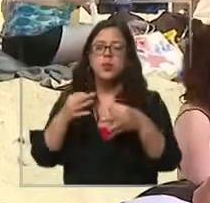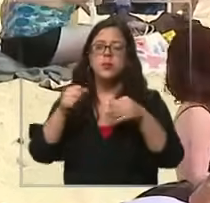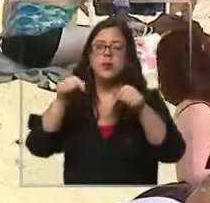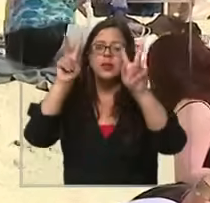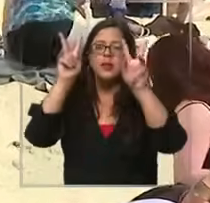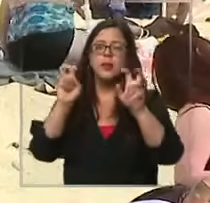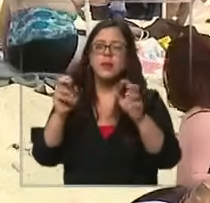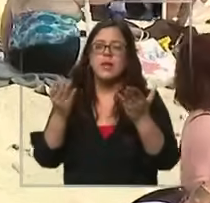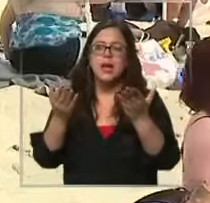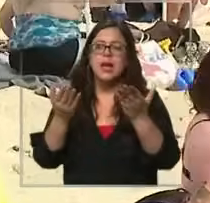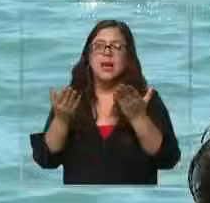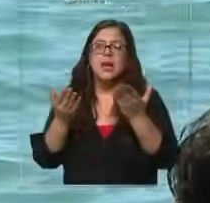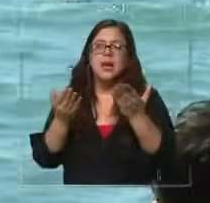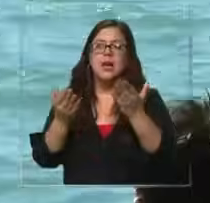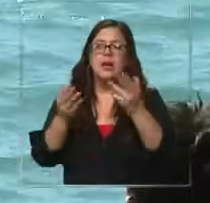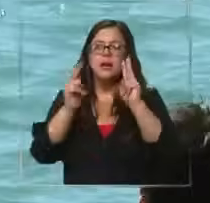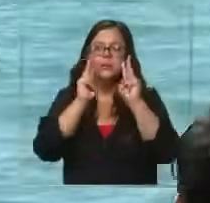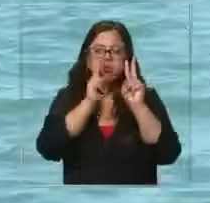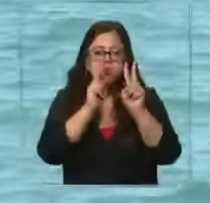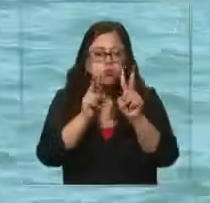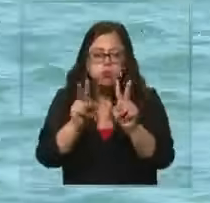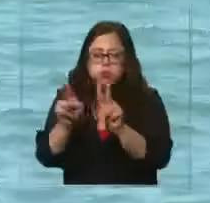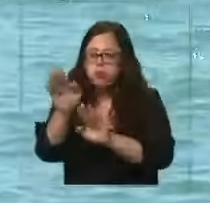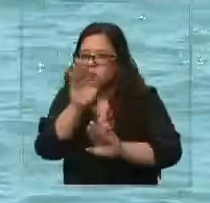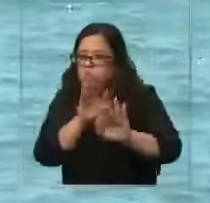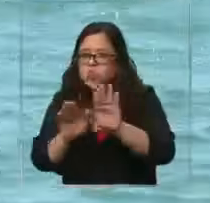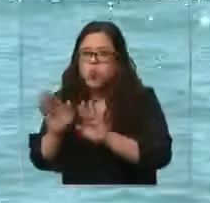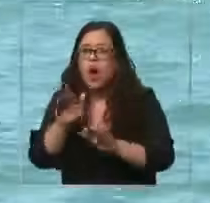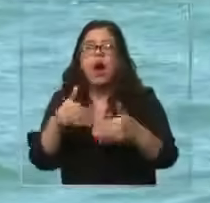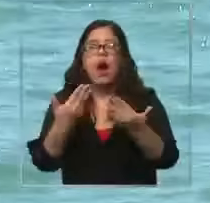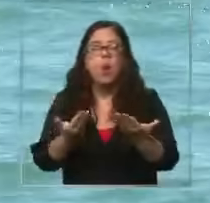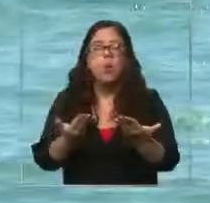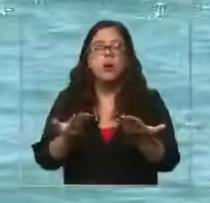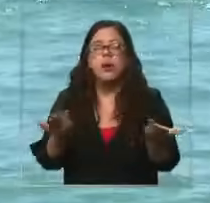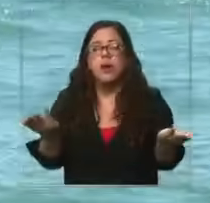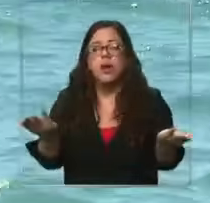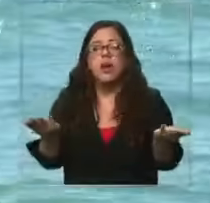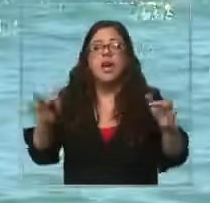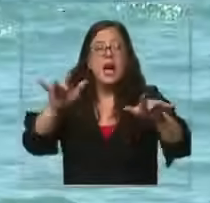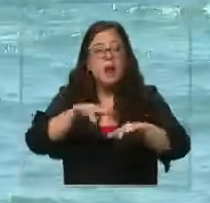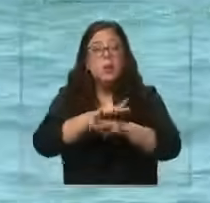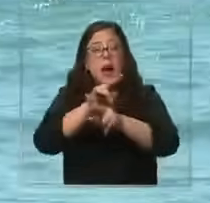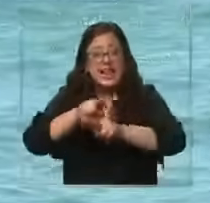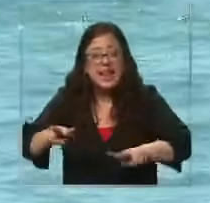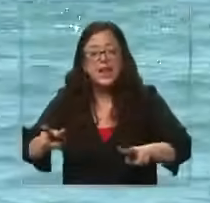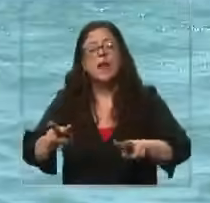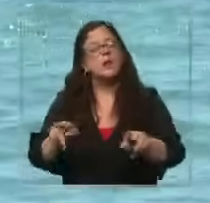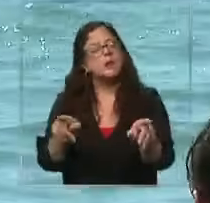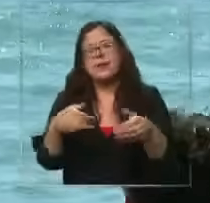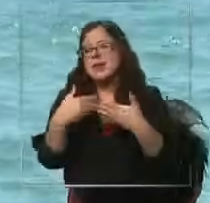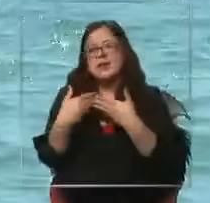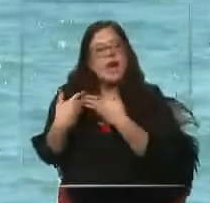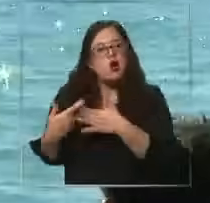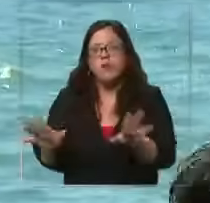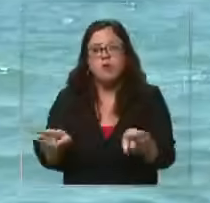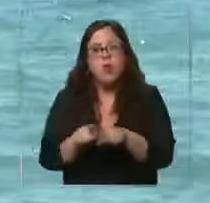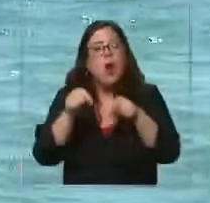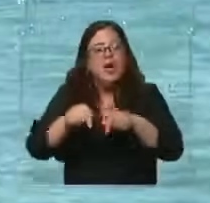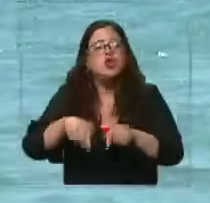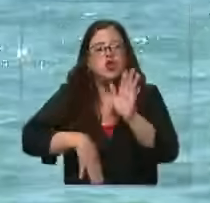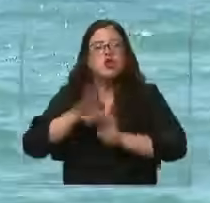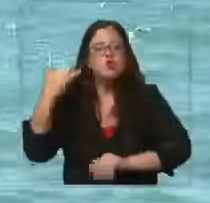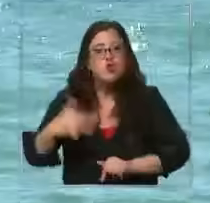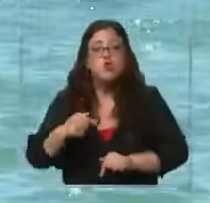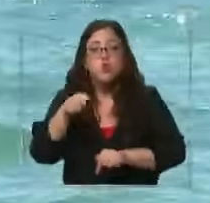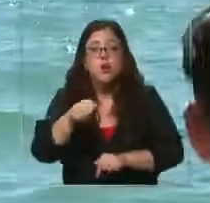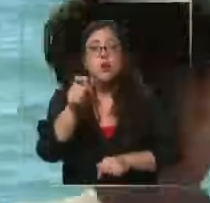tener esa precaución, esa prevención siempre en cualquier momento, aunque esté el mar llano. Eso es lo más relevante del asunto de hoy día.